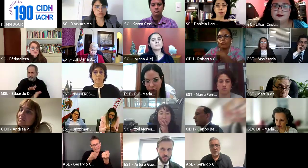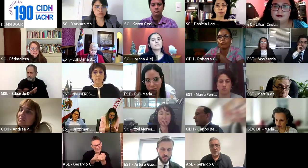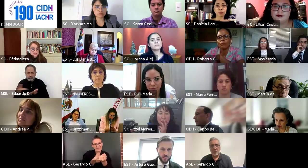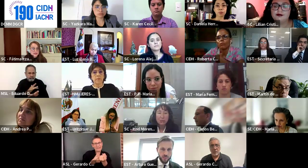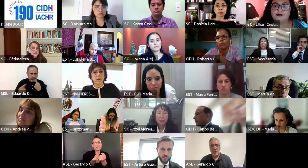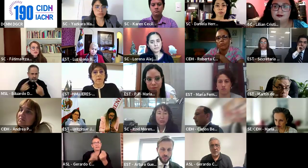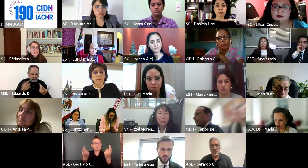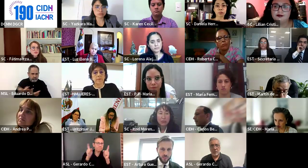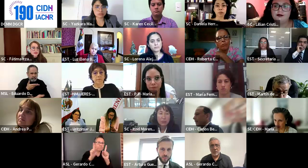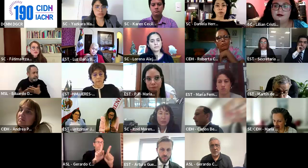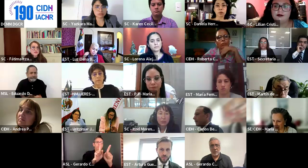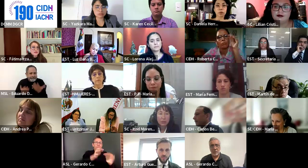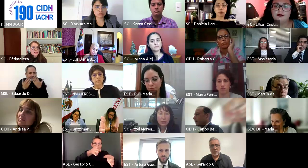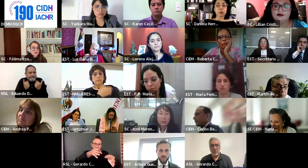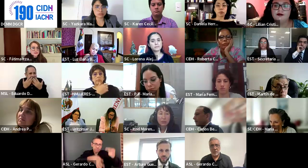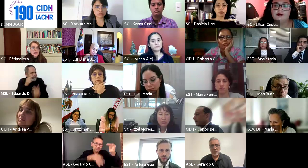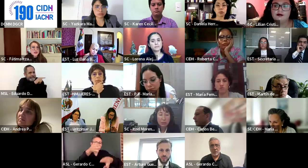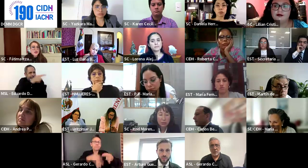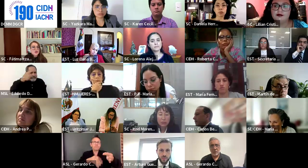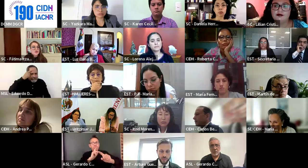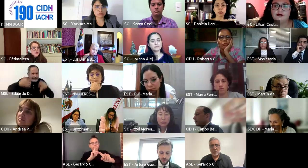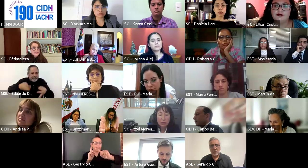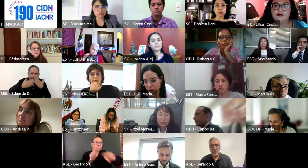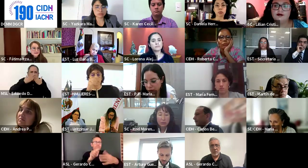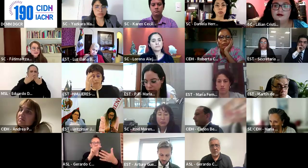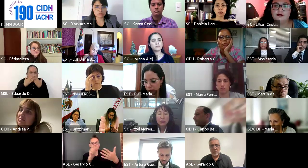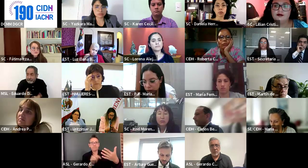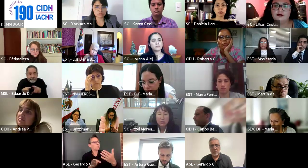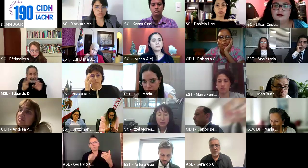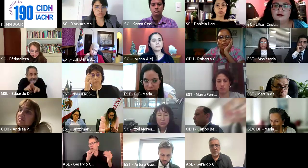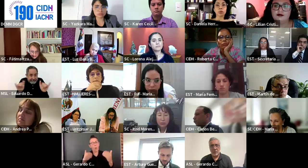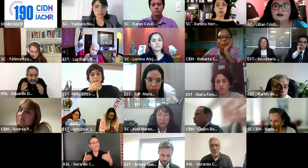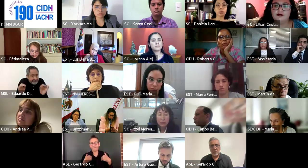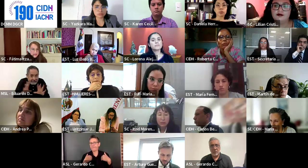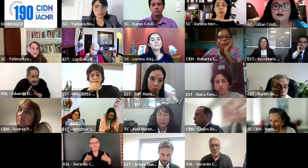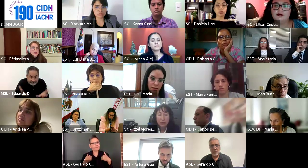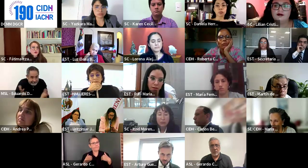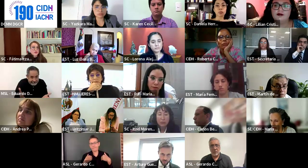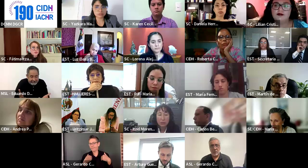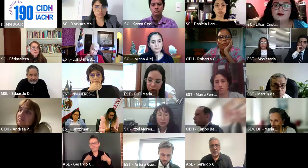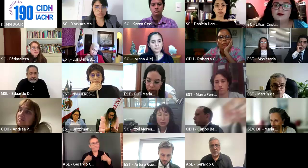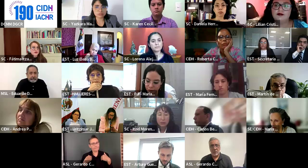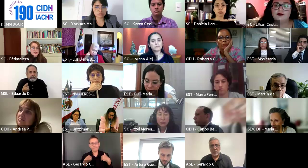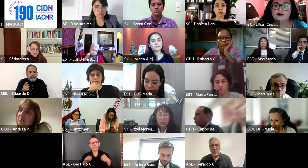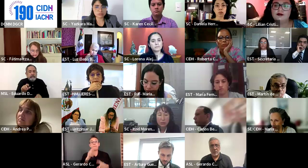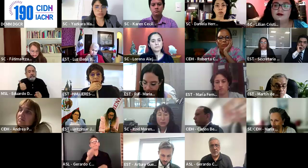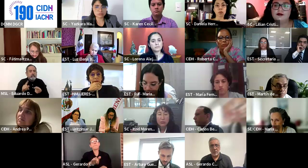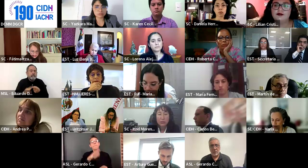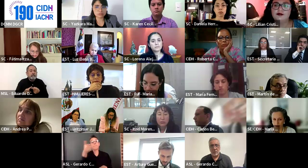con discapacidad en los espacios de denuncia, no existen. Y otro